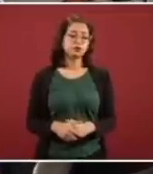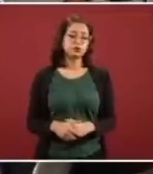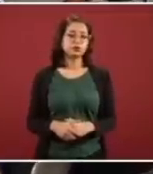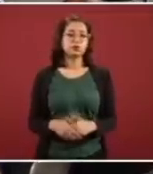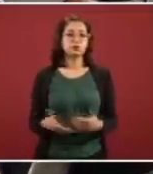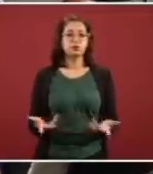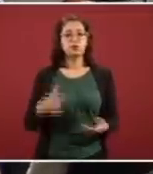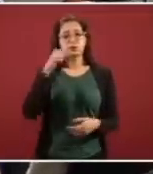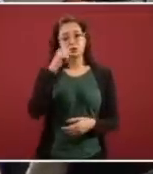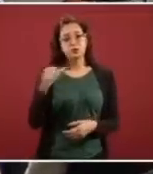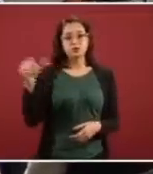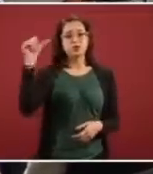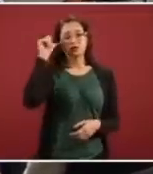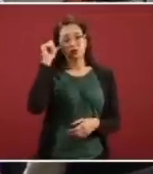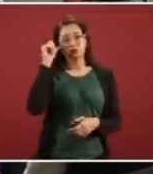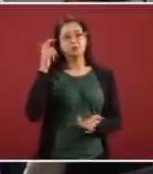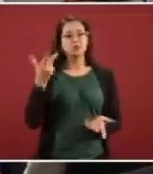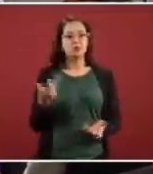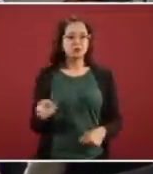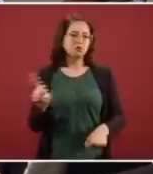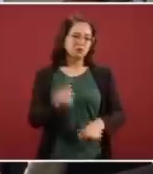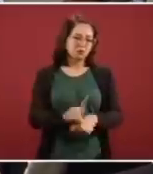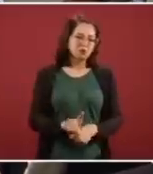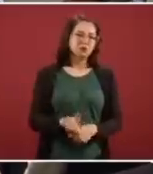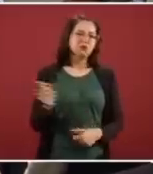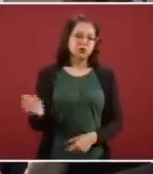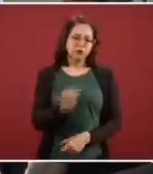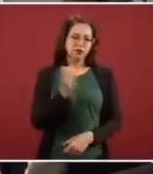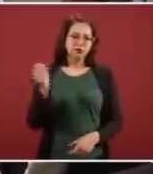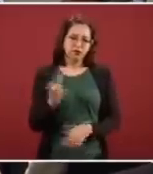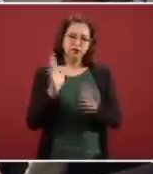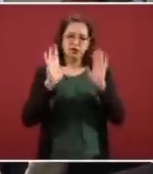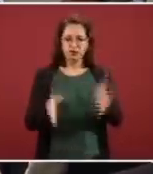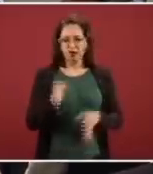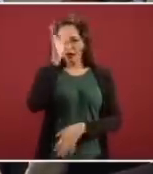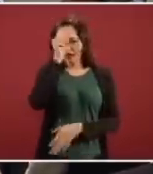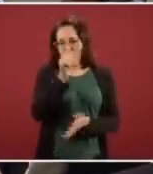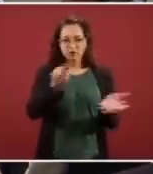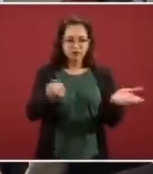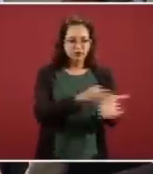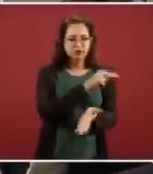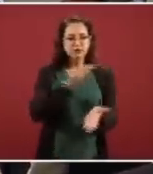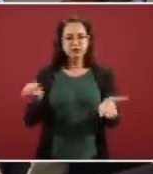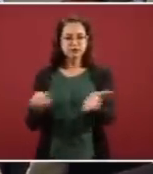un buen día porque se firmó este acuerdo